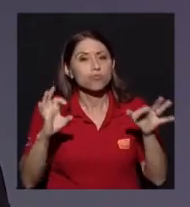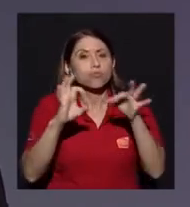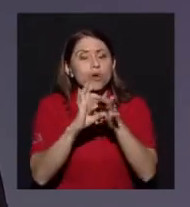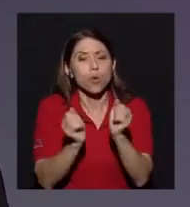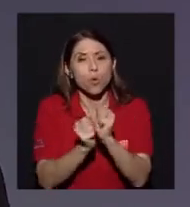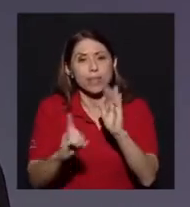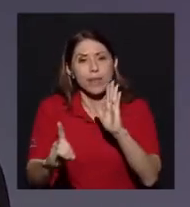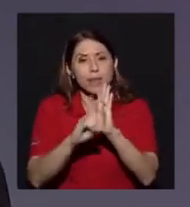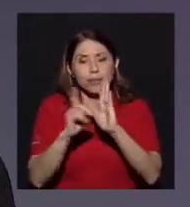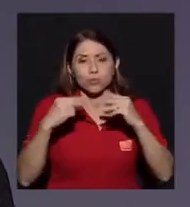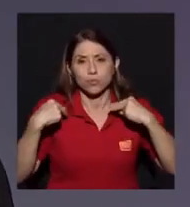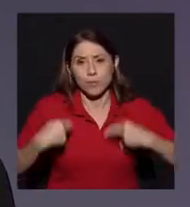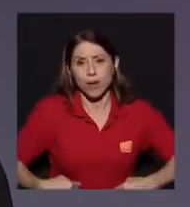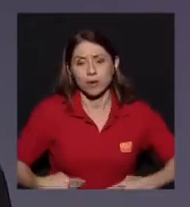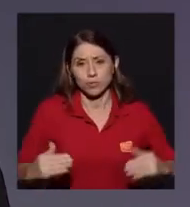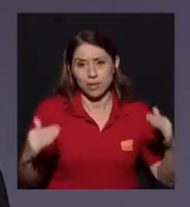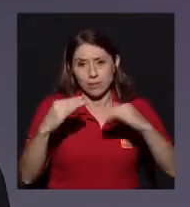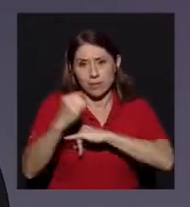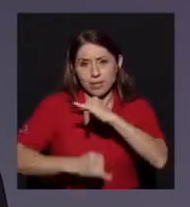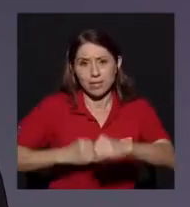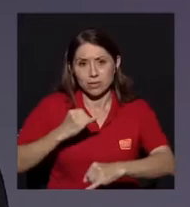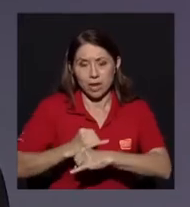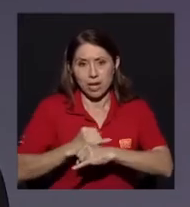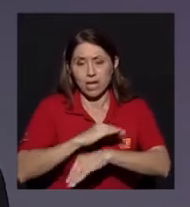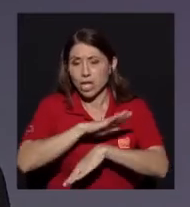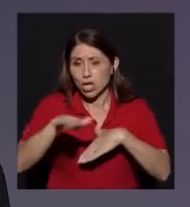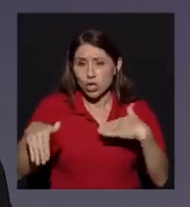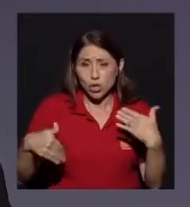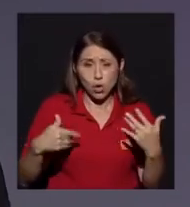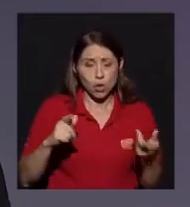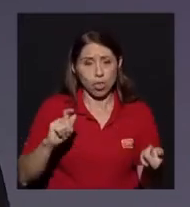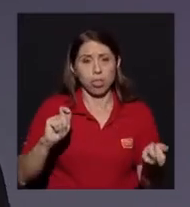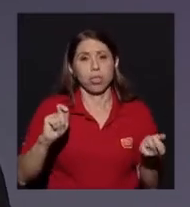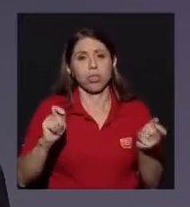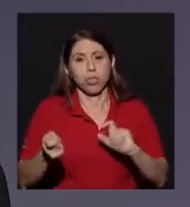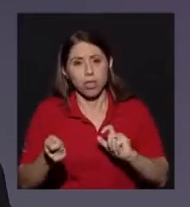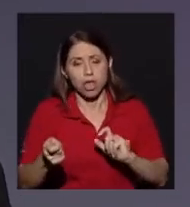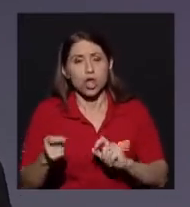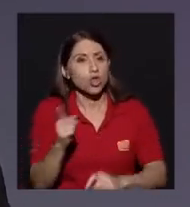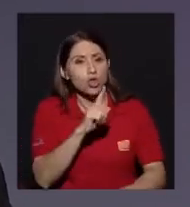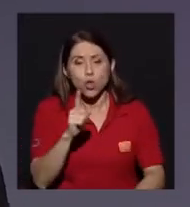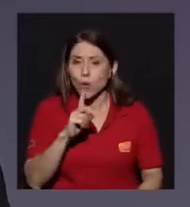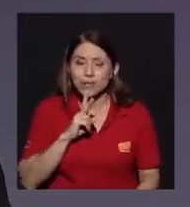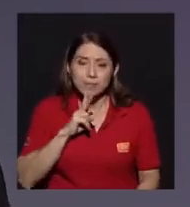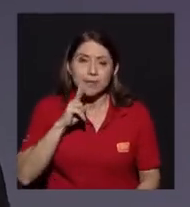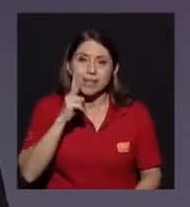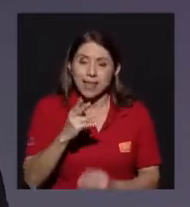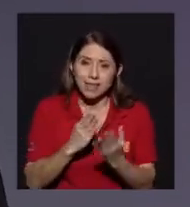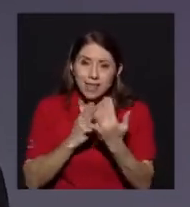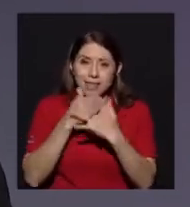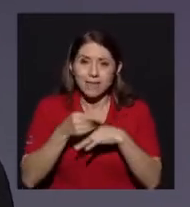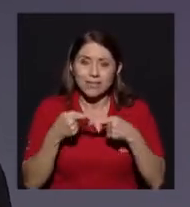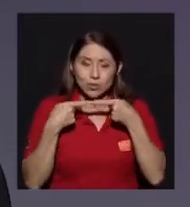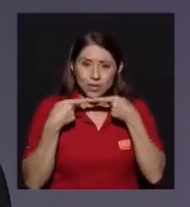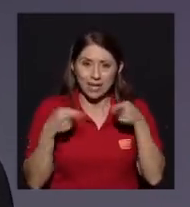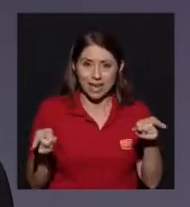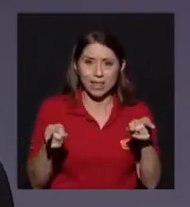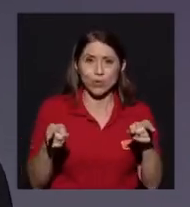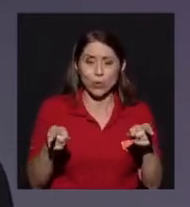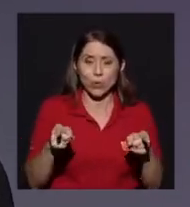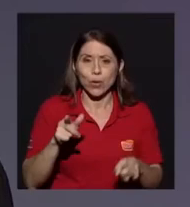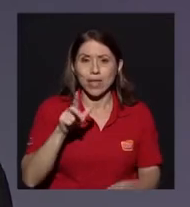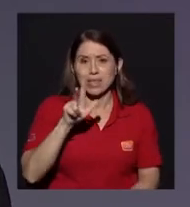y que simplemente se tergiversa toda la verdad con respecto a esto no es verdad que a través de el decreto 39